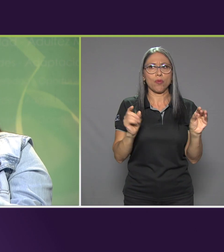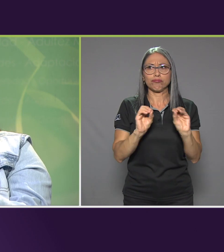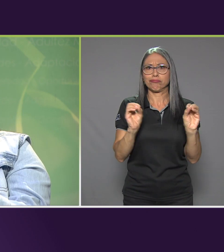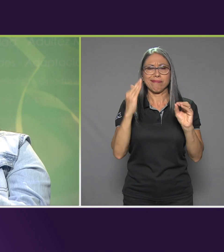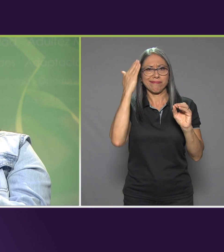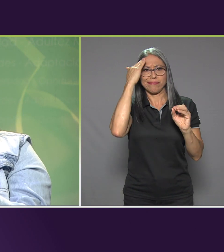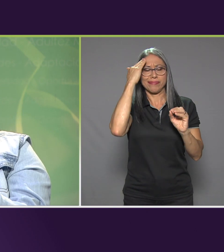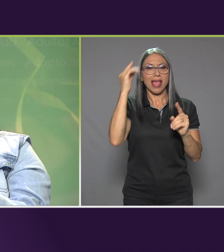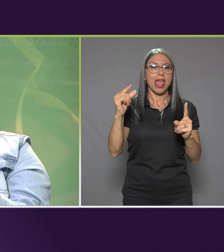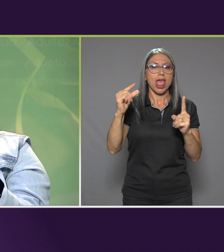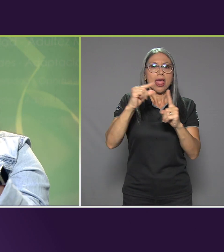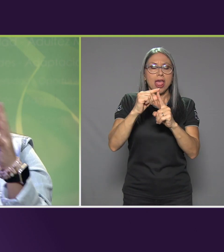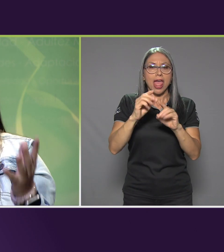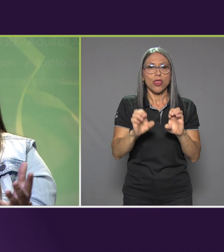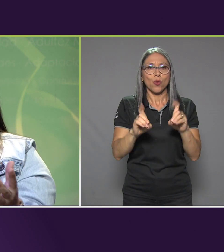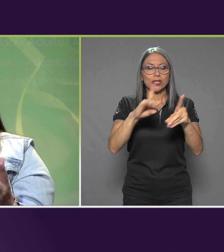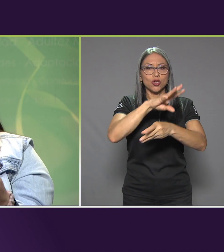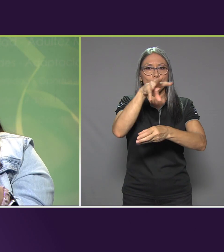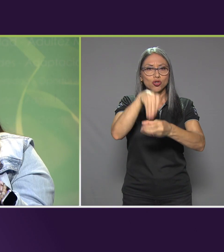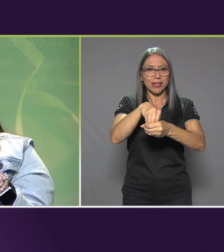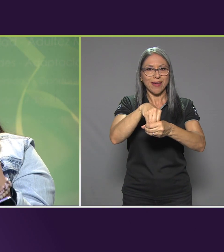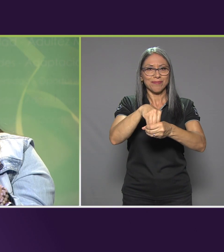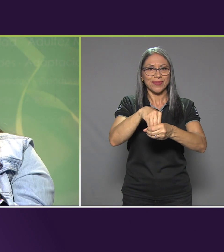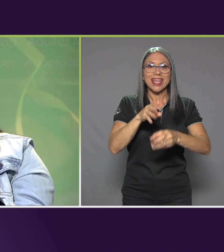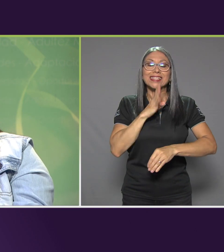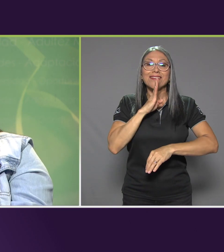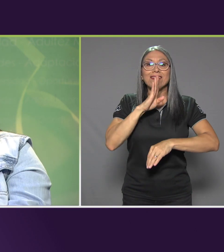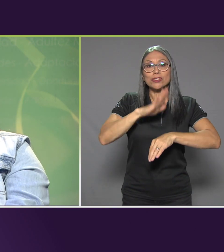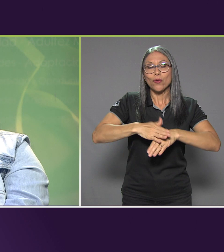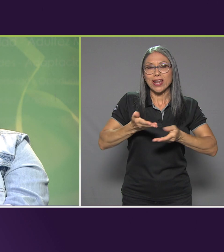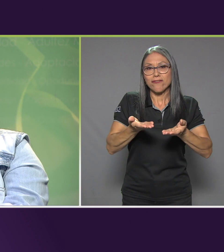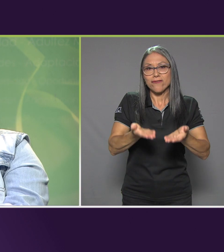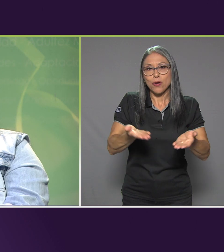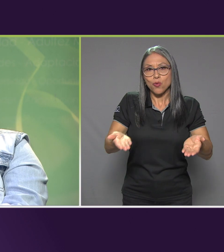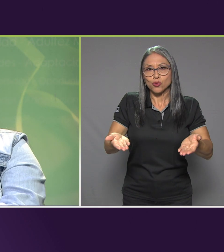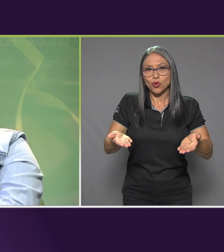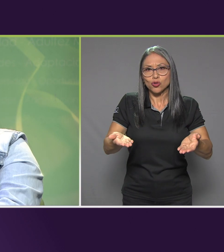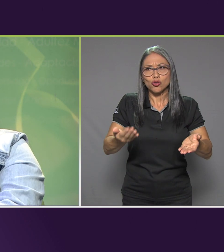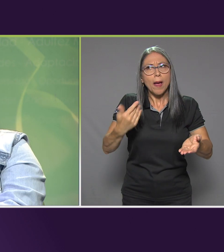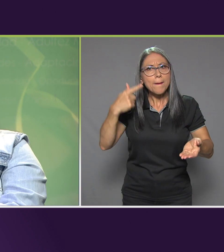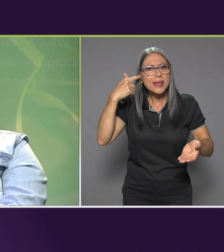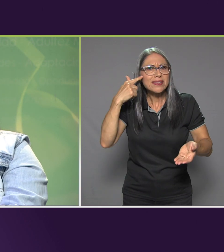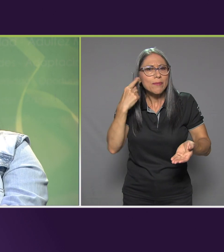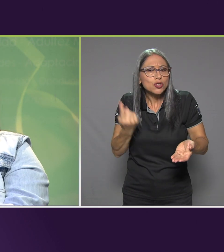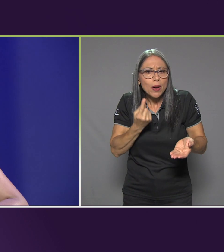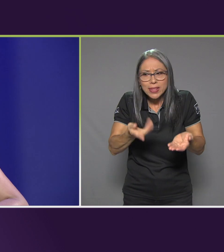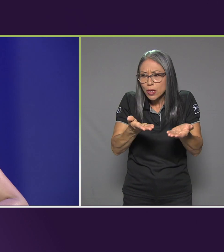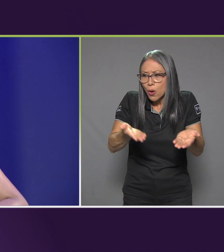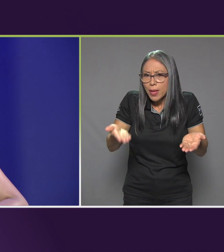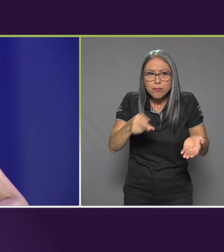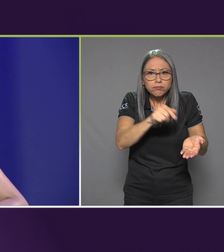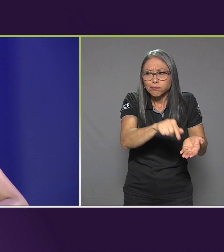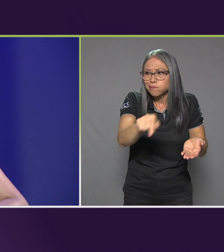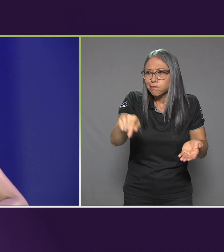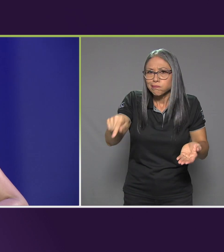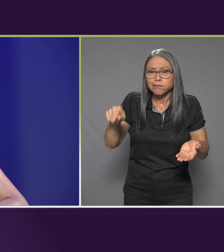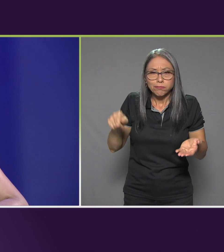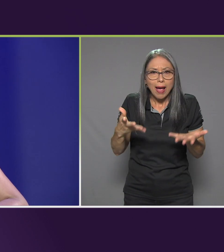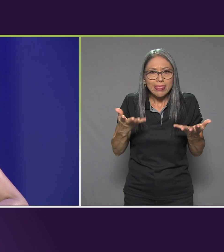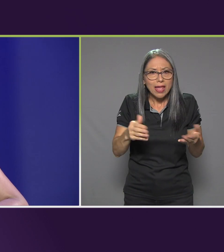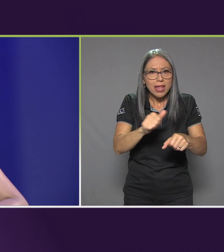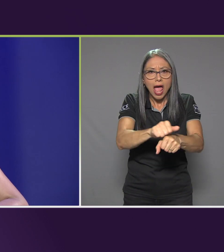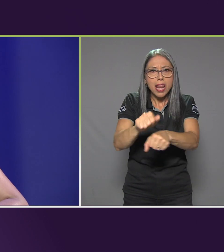inclusiva y se hablaba de estos recursos, ¿verdad? Y que podríamos pensar como recursos meramente materiales. Con las nuevas tecnologías